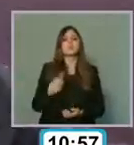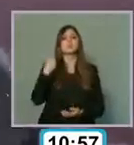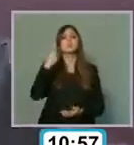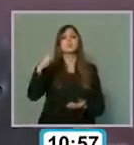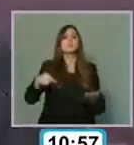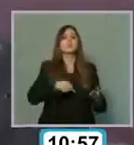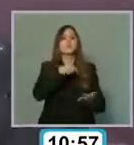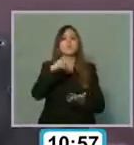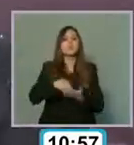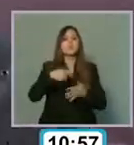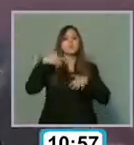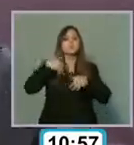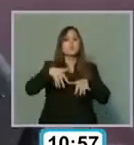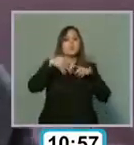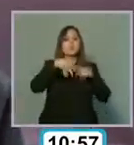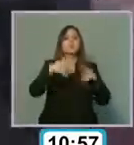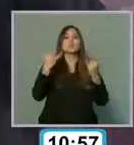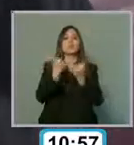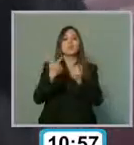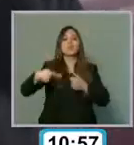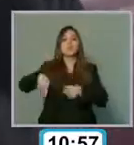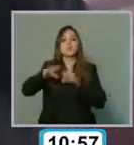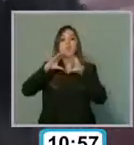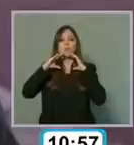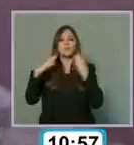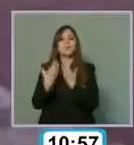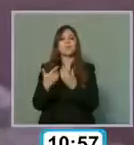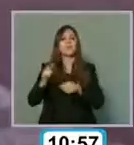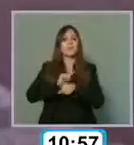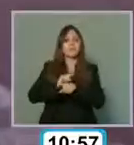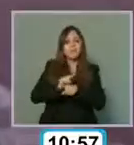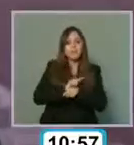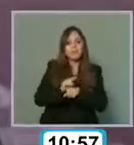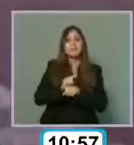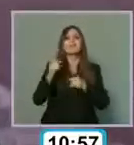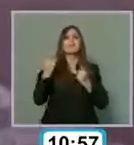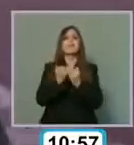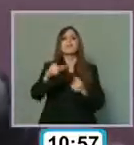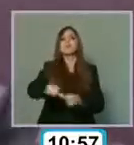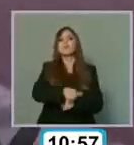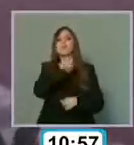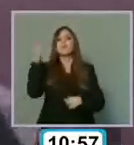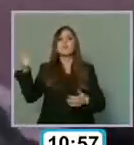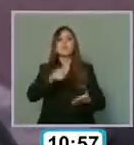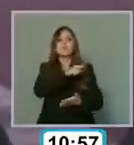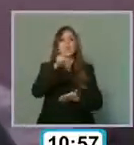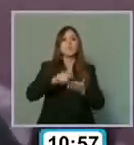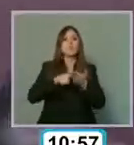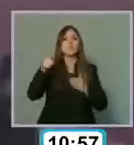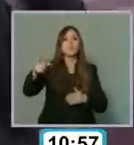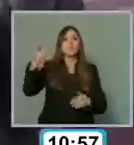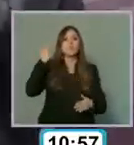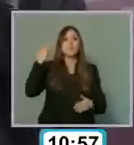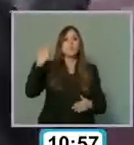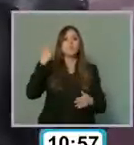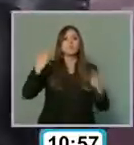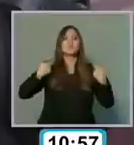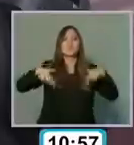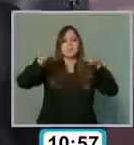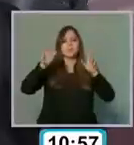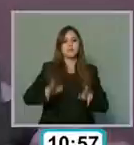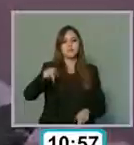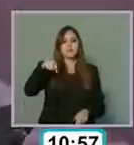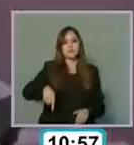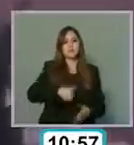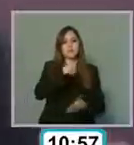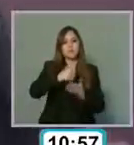importante para la comunidad gay también. Vamos a también a estar tocando en distintos lugares emblemáticos de la Ciudad de México.